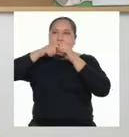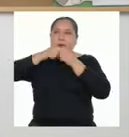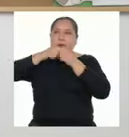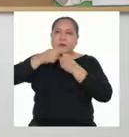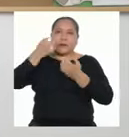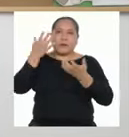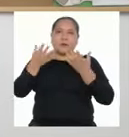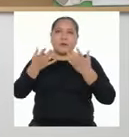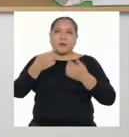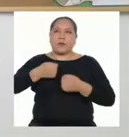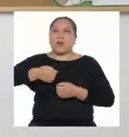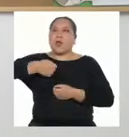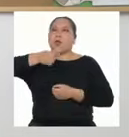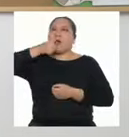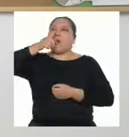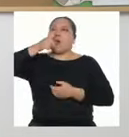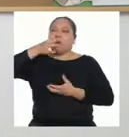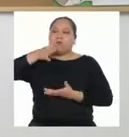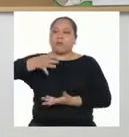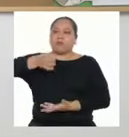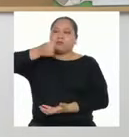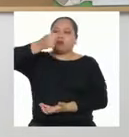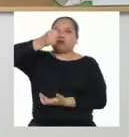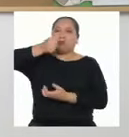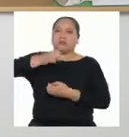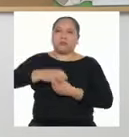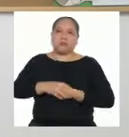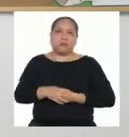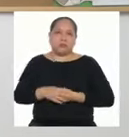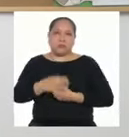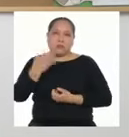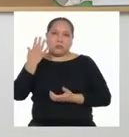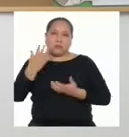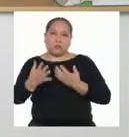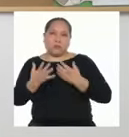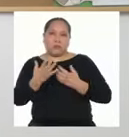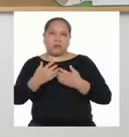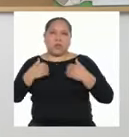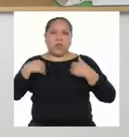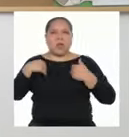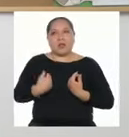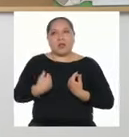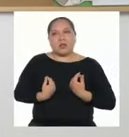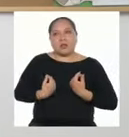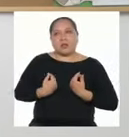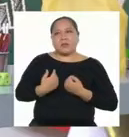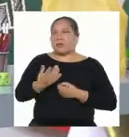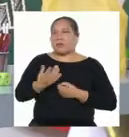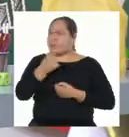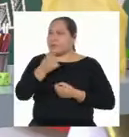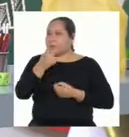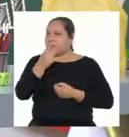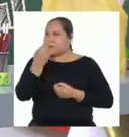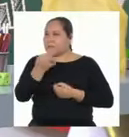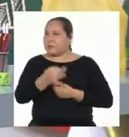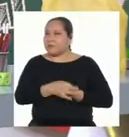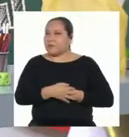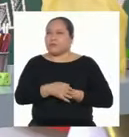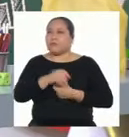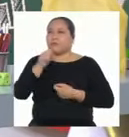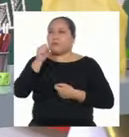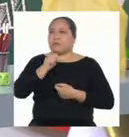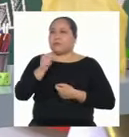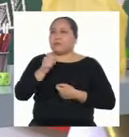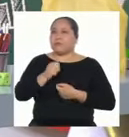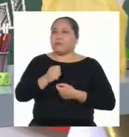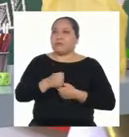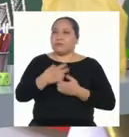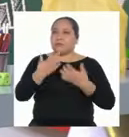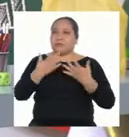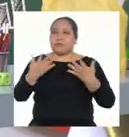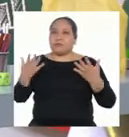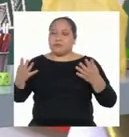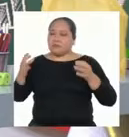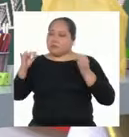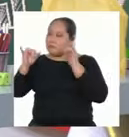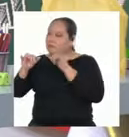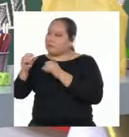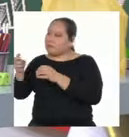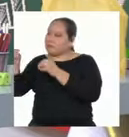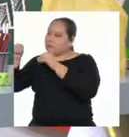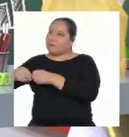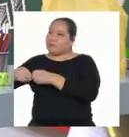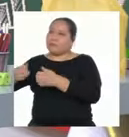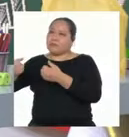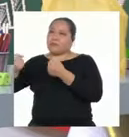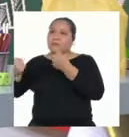y seguro tu agua en una botella de plástico, por si en el camino te cansabas, ¿o no? Sí, y mis objetos tuvieron que quedarse